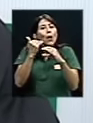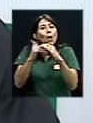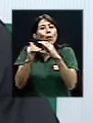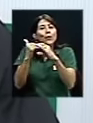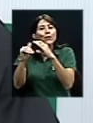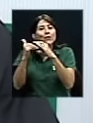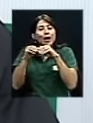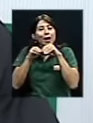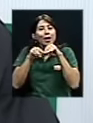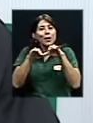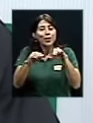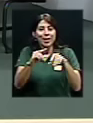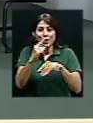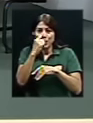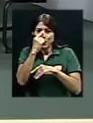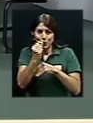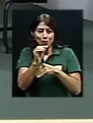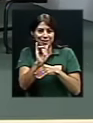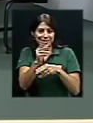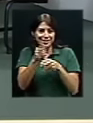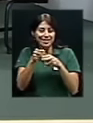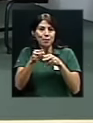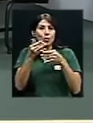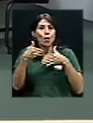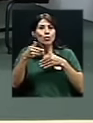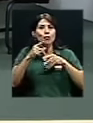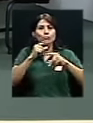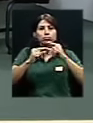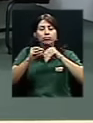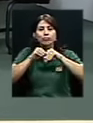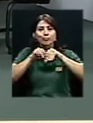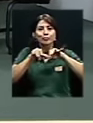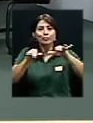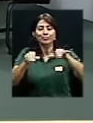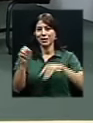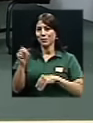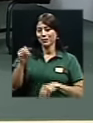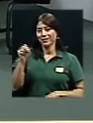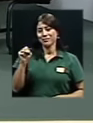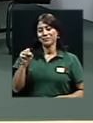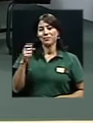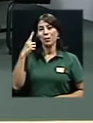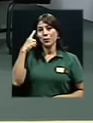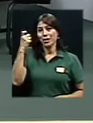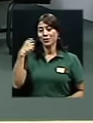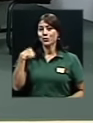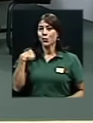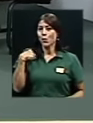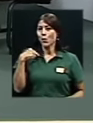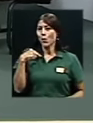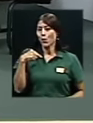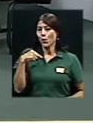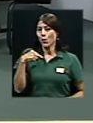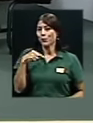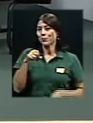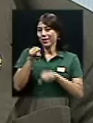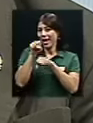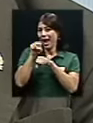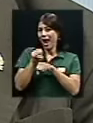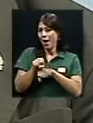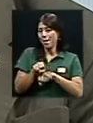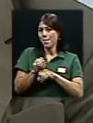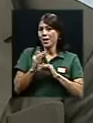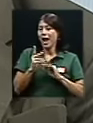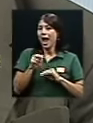plenario. Cuéntenos. Sí, efectivamente. Por esa manía mía de andar por la montaña, he aprendido a caminar muy sigilosamente.